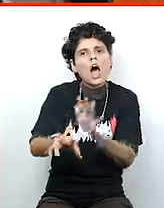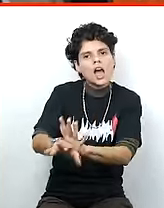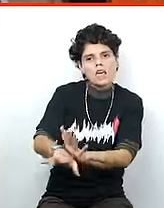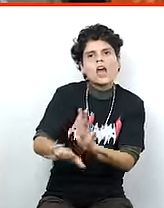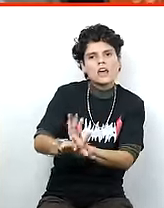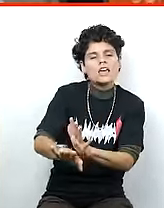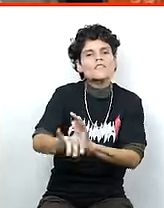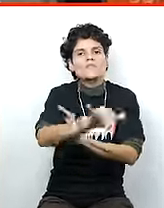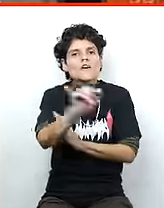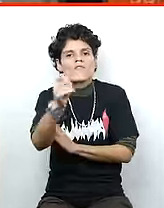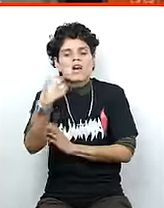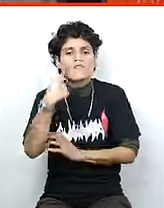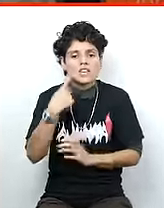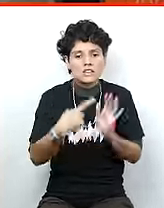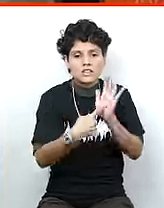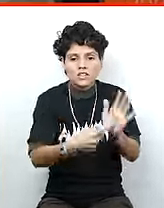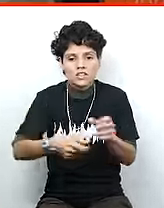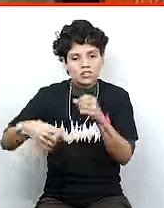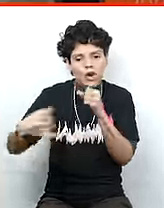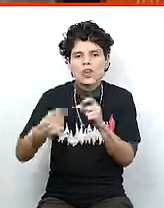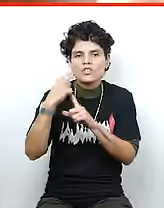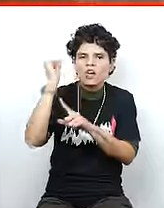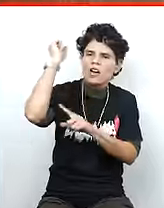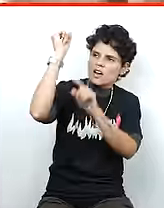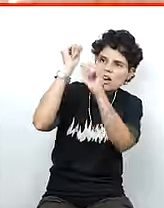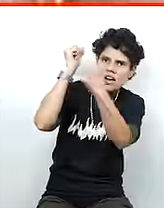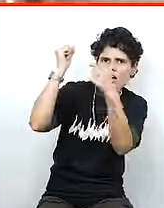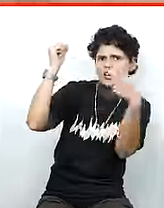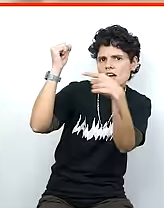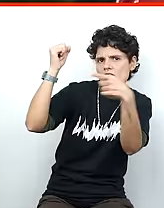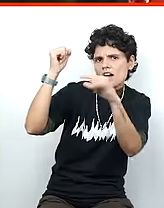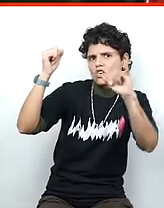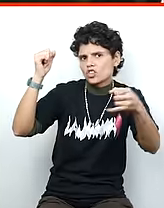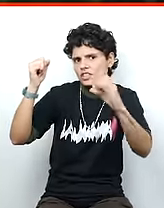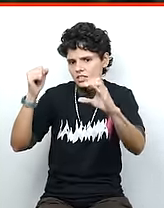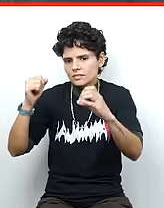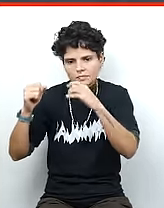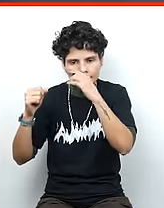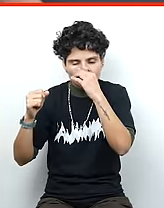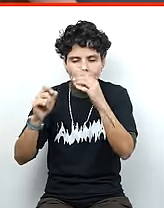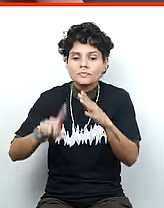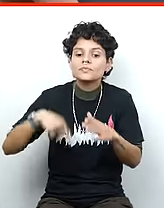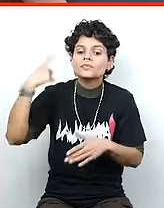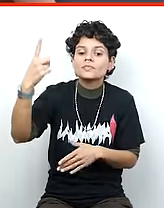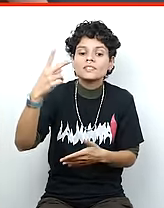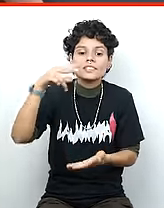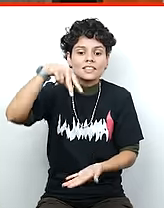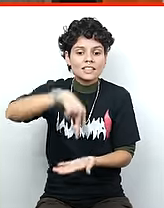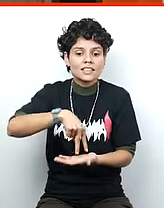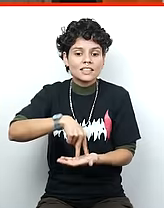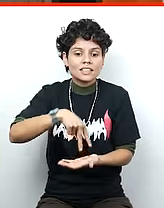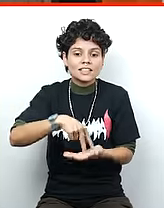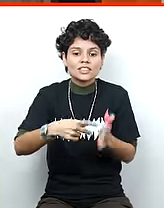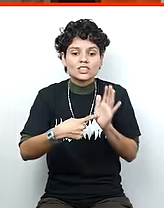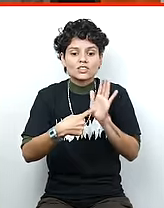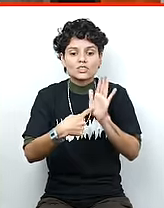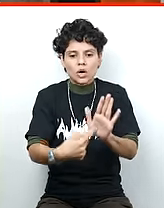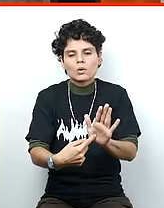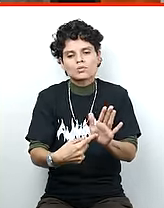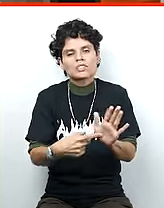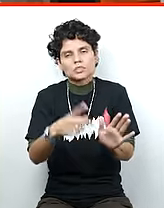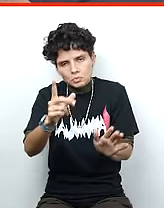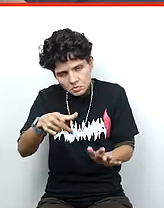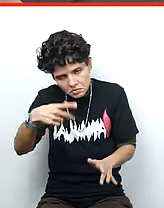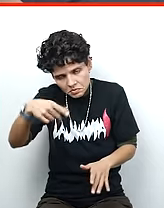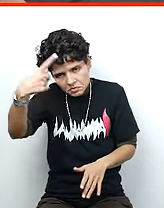que cuando lo vean un show así, ah, pulsera de JC, hermano. Aquí está, aquí está, gente. Sí, está bueno. Cuando haga el show. Ah,